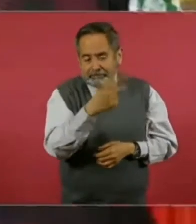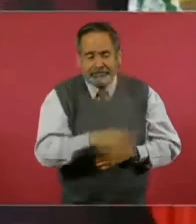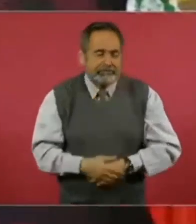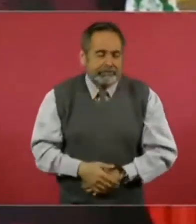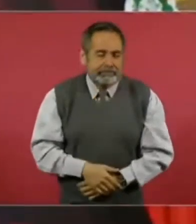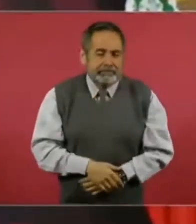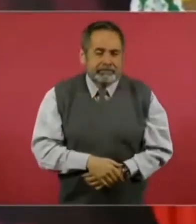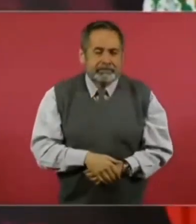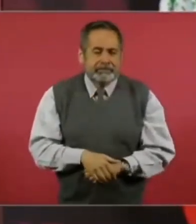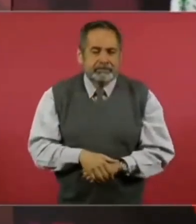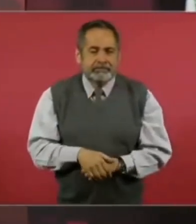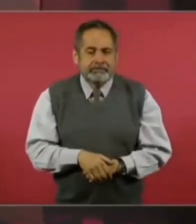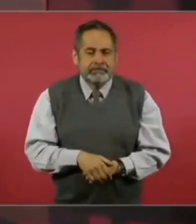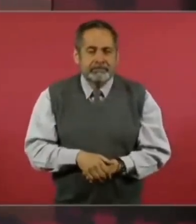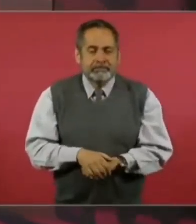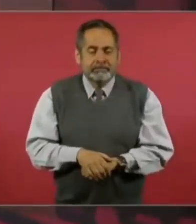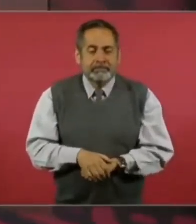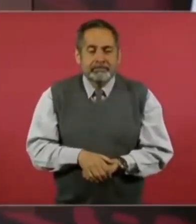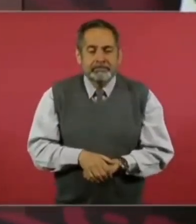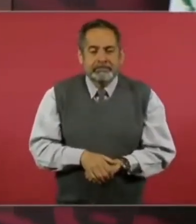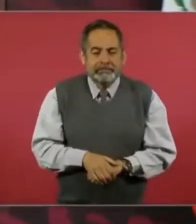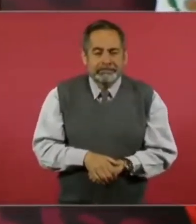Pues,